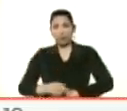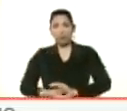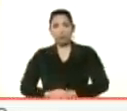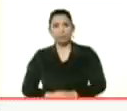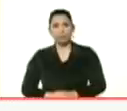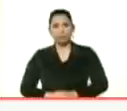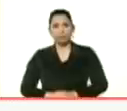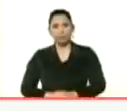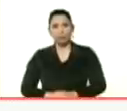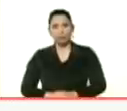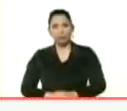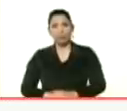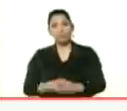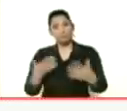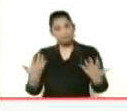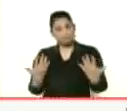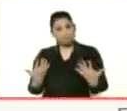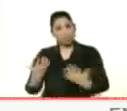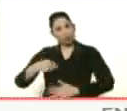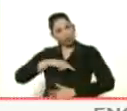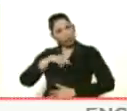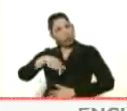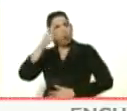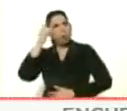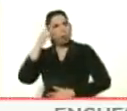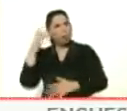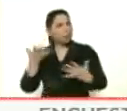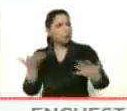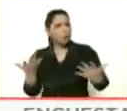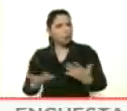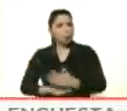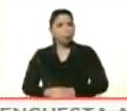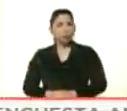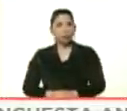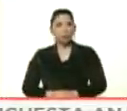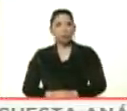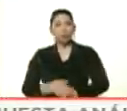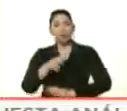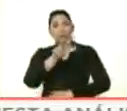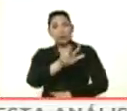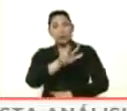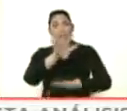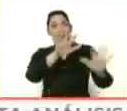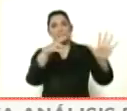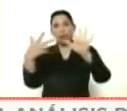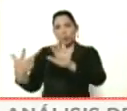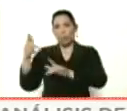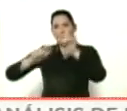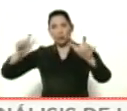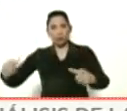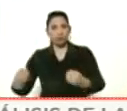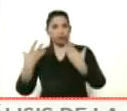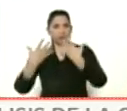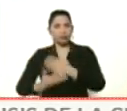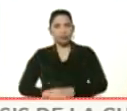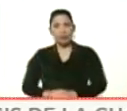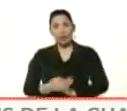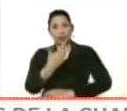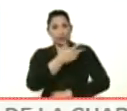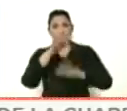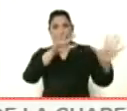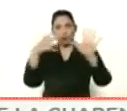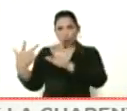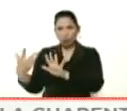que, llegando como estamos al día de hoy, con 318 casos, esos